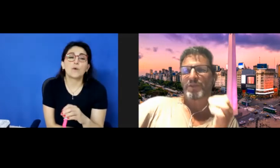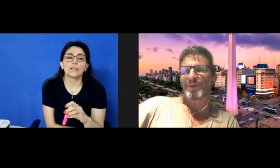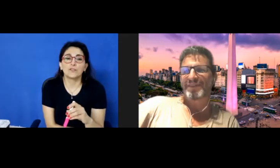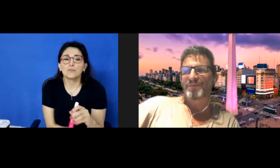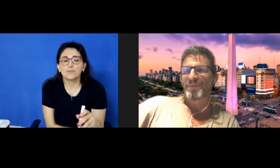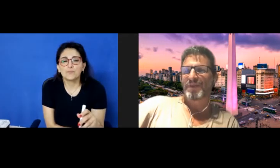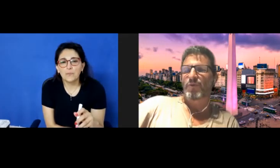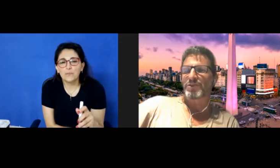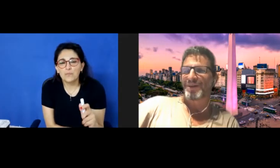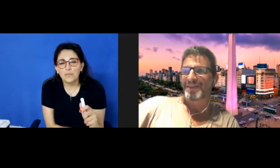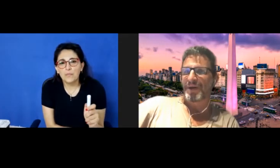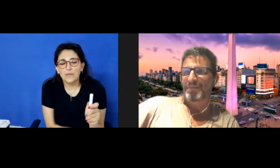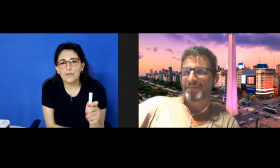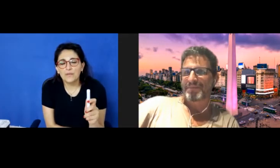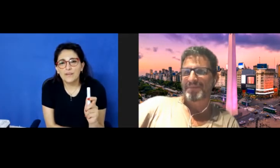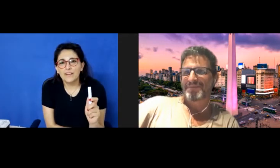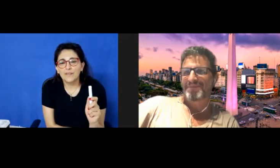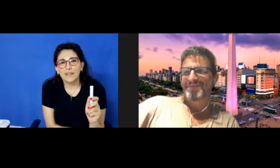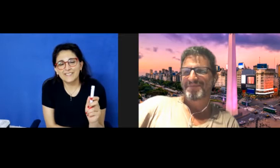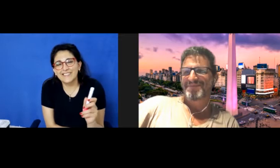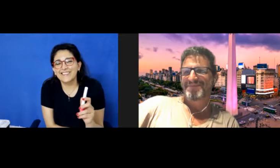Quedamos cuatro en 4. 4 más IVA.